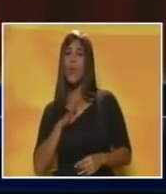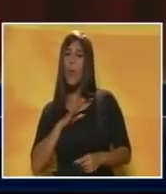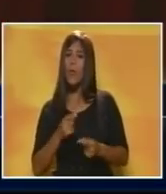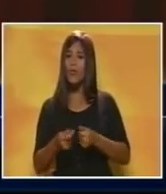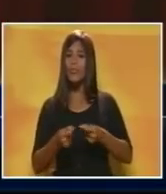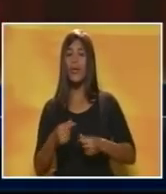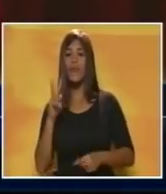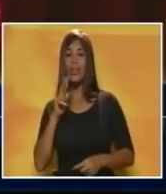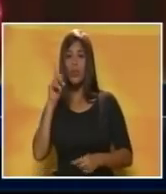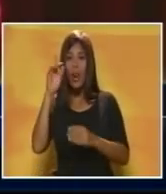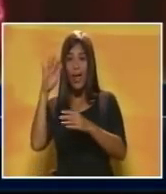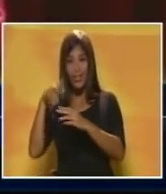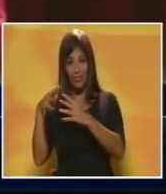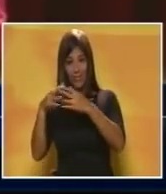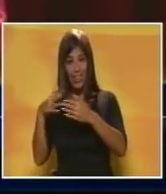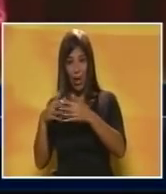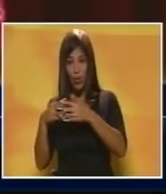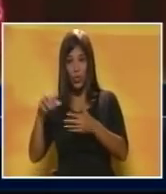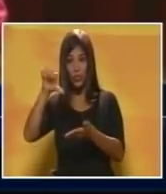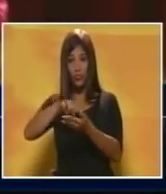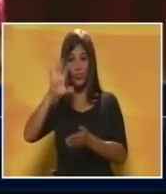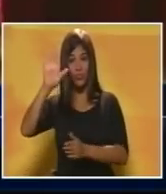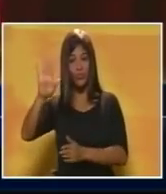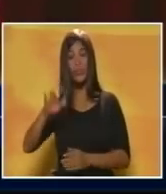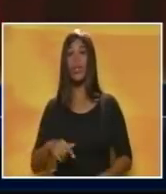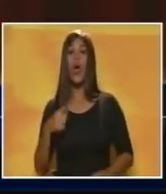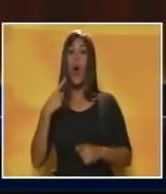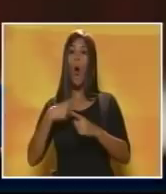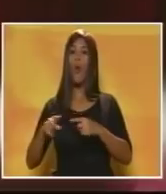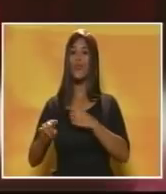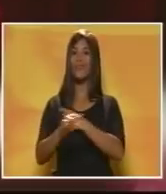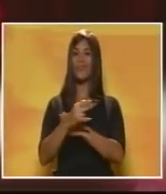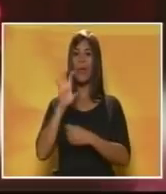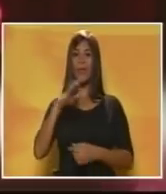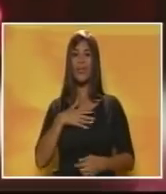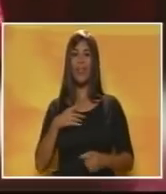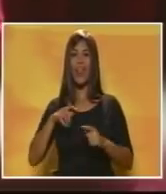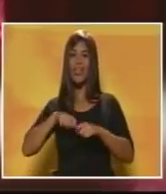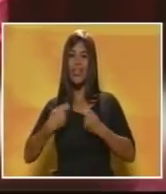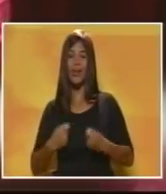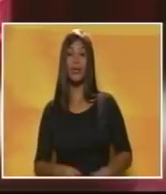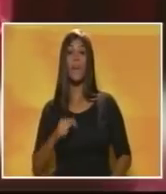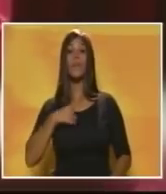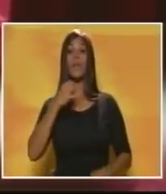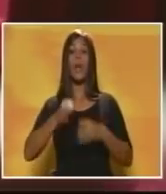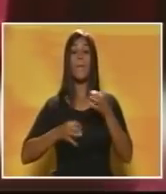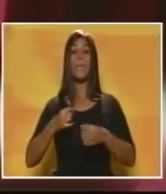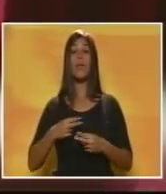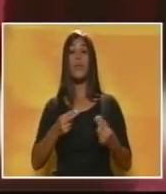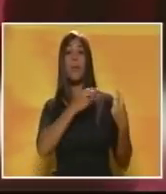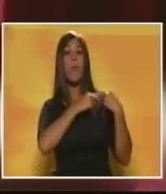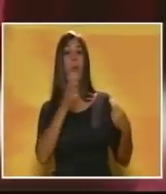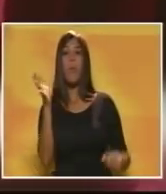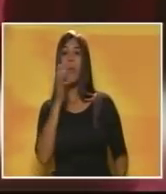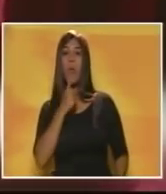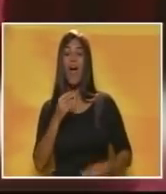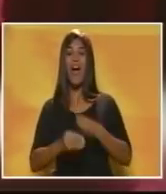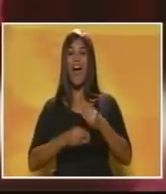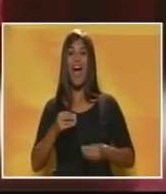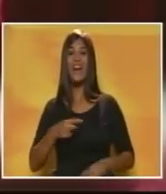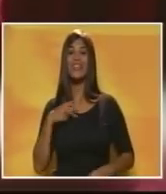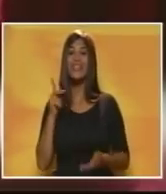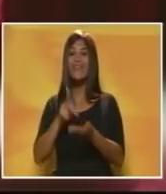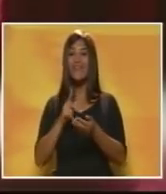allá en Estados Unidos, mientras unos traidores a la patria quieren destruirlo. Calificó de irresponsables los actos